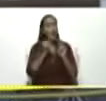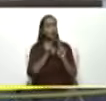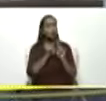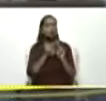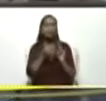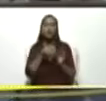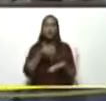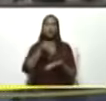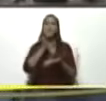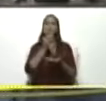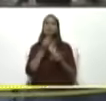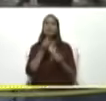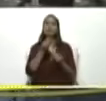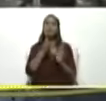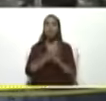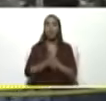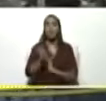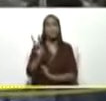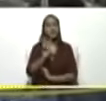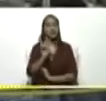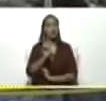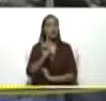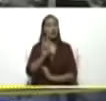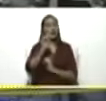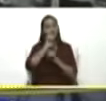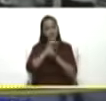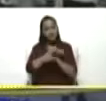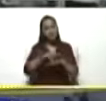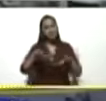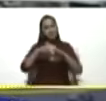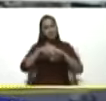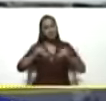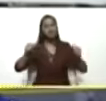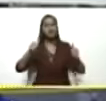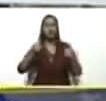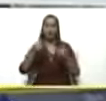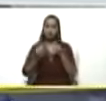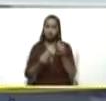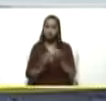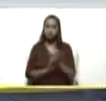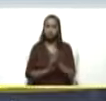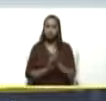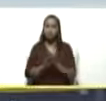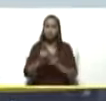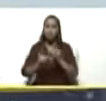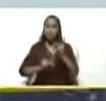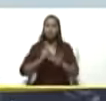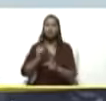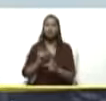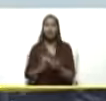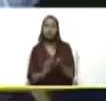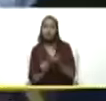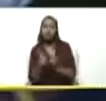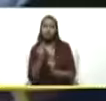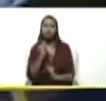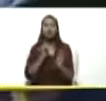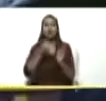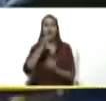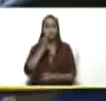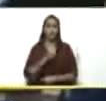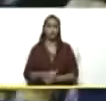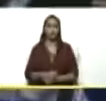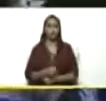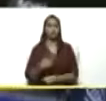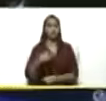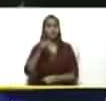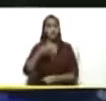tierra bendita que es la República Bolivariana de Venezuela. Además, hay que destacar que esta es la Venezuela que se levanta